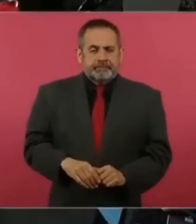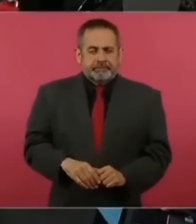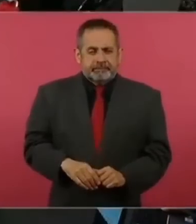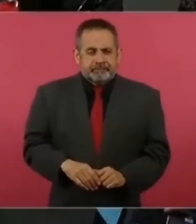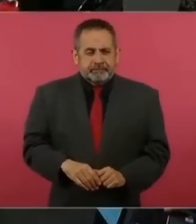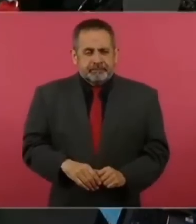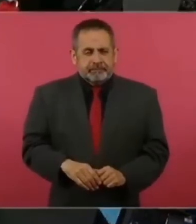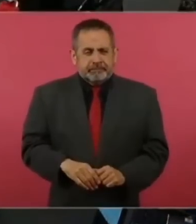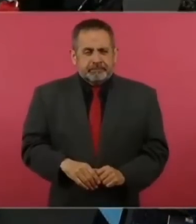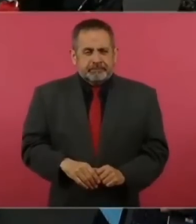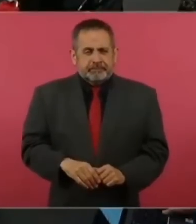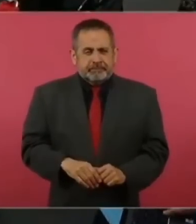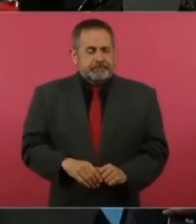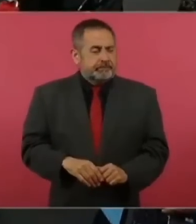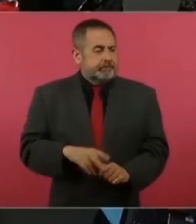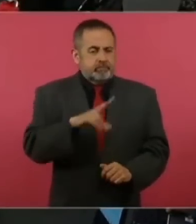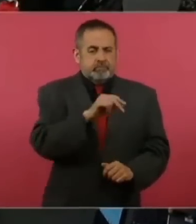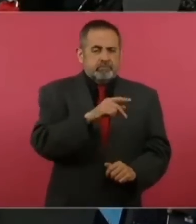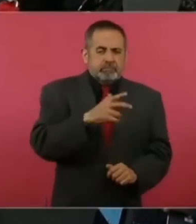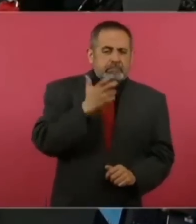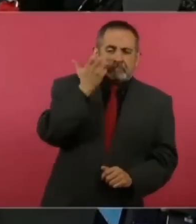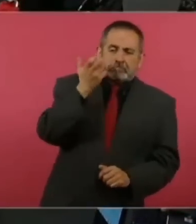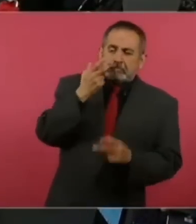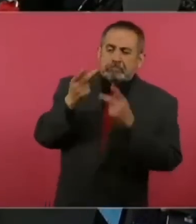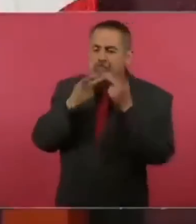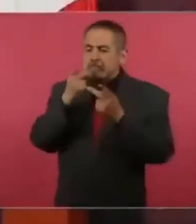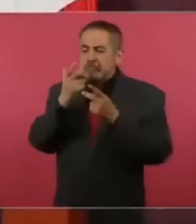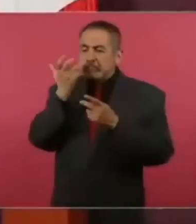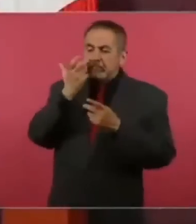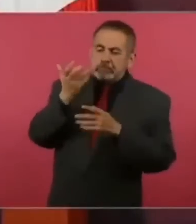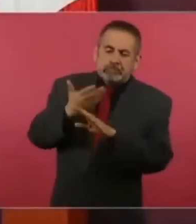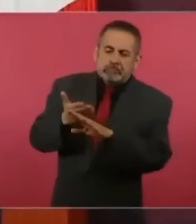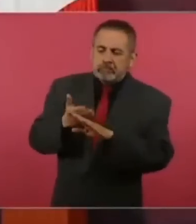No es así tendenciosa.